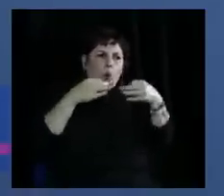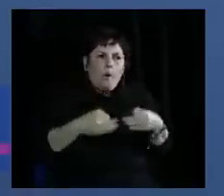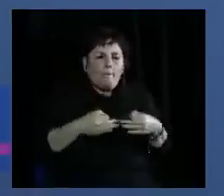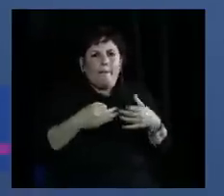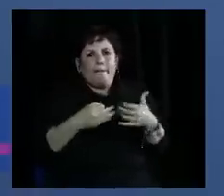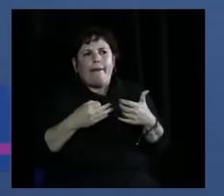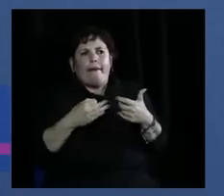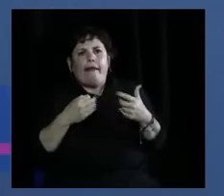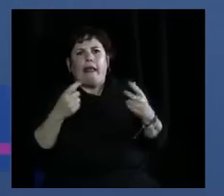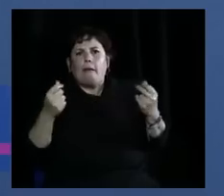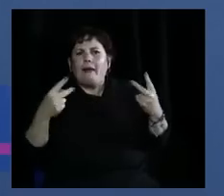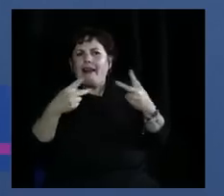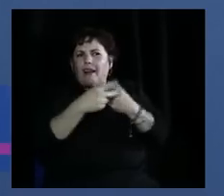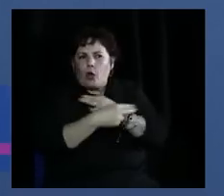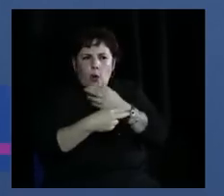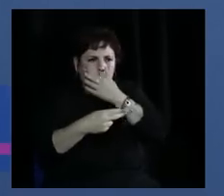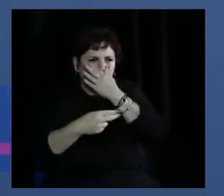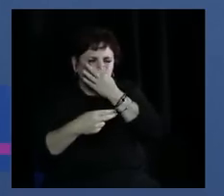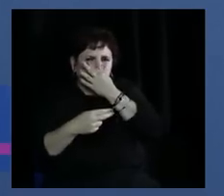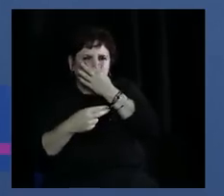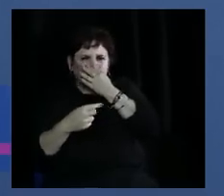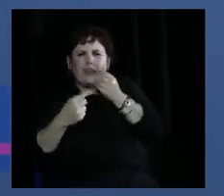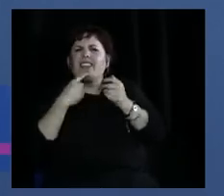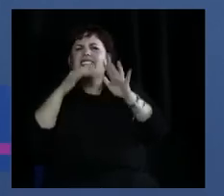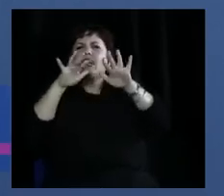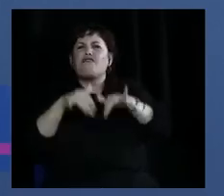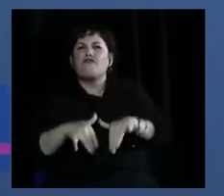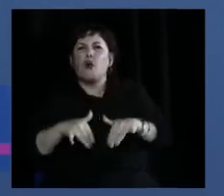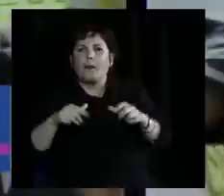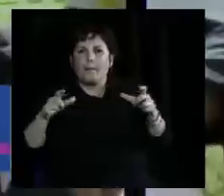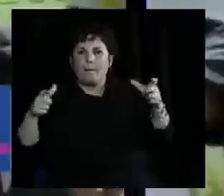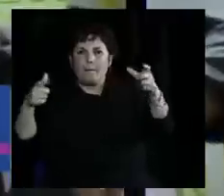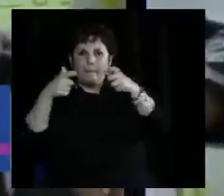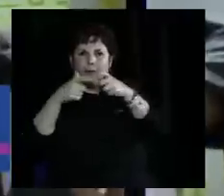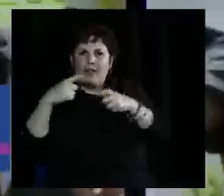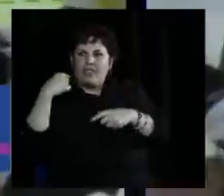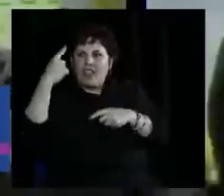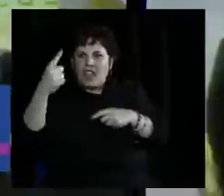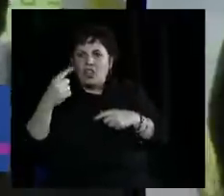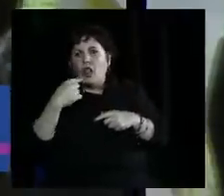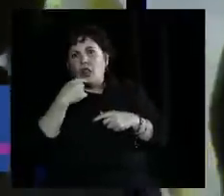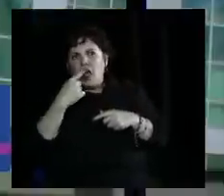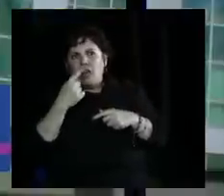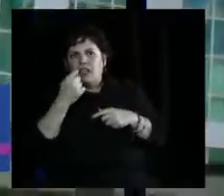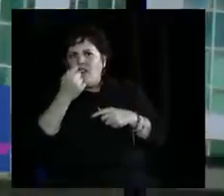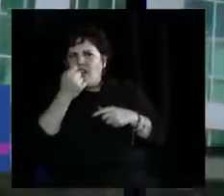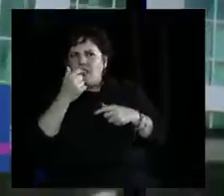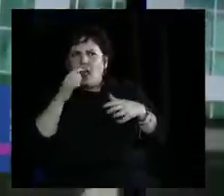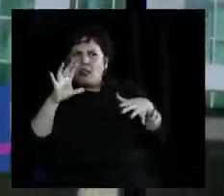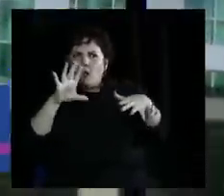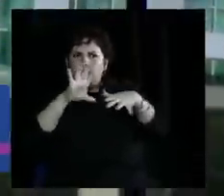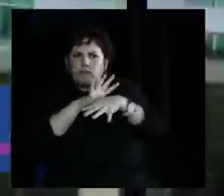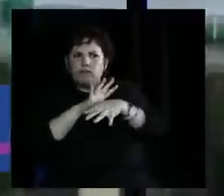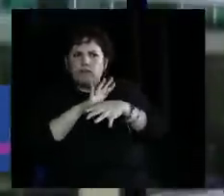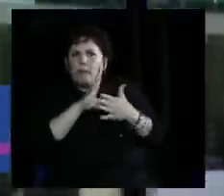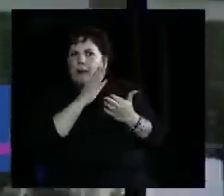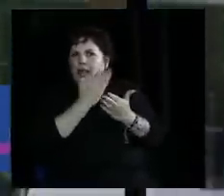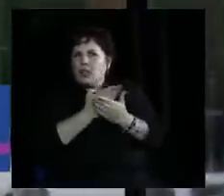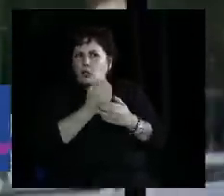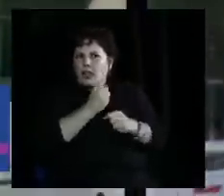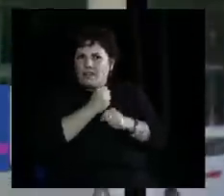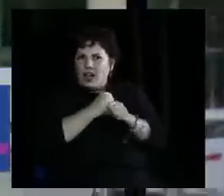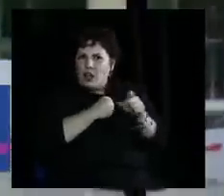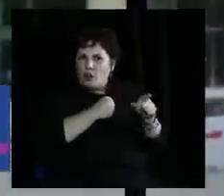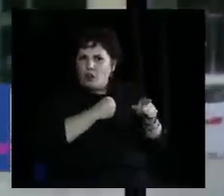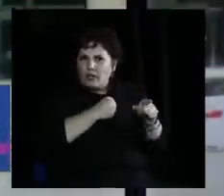la pauta recorte. Eso te iba a preguntar. Por el informe del cuerpo gerencial está bastante en sintonía con lo que vienen planteando los trabajadores,